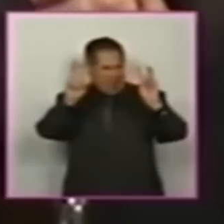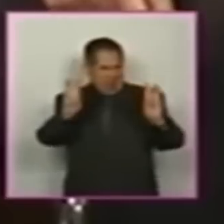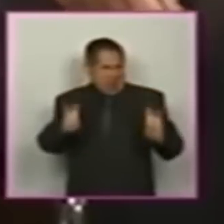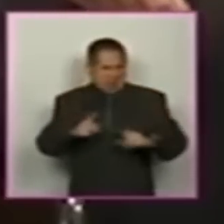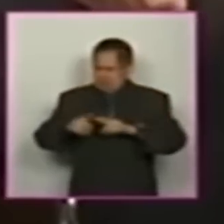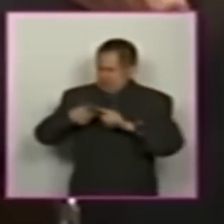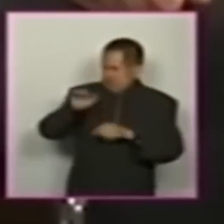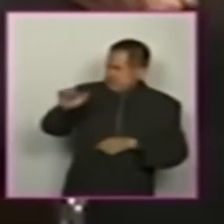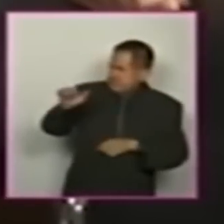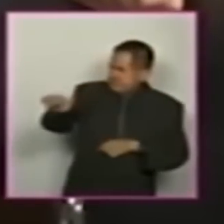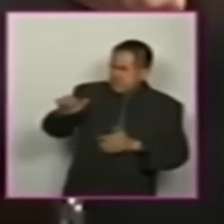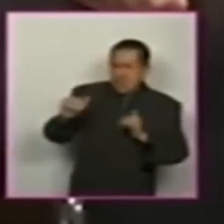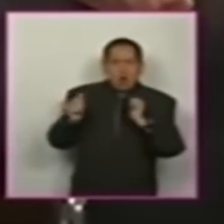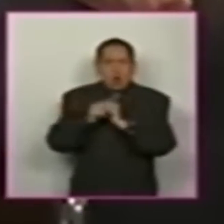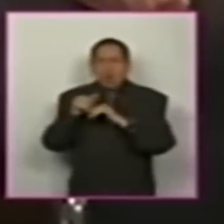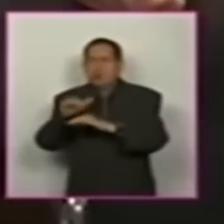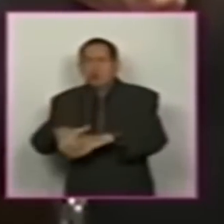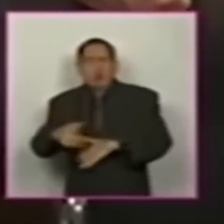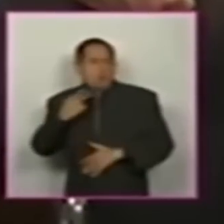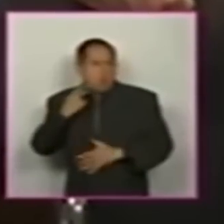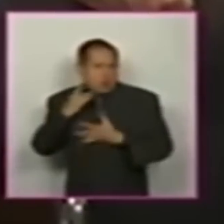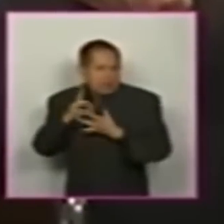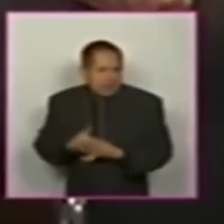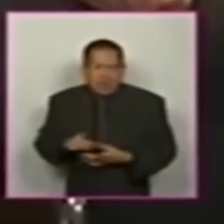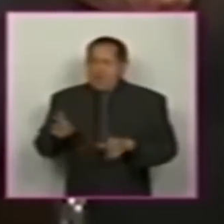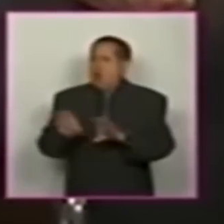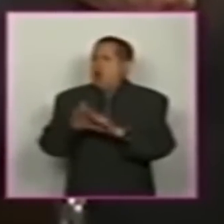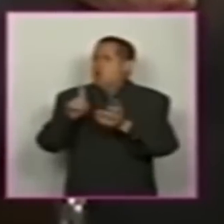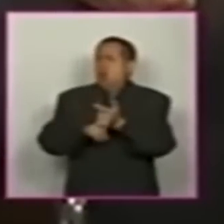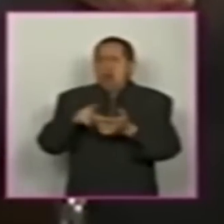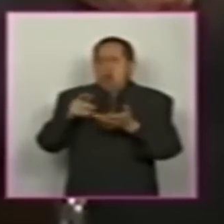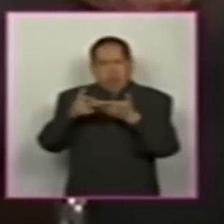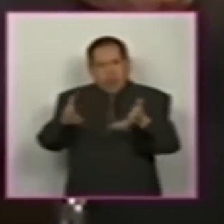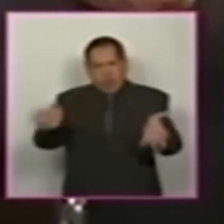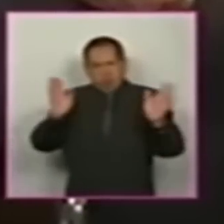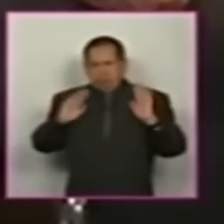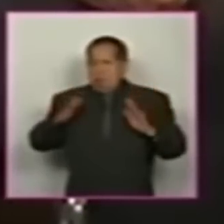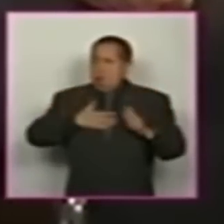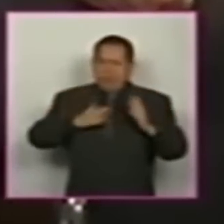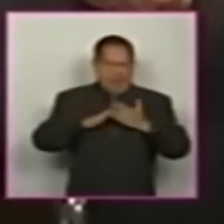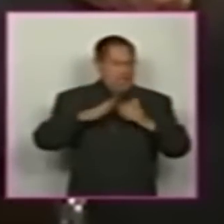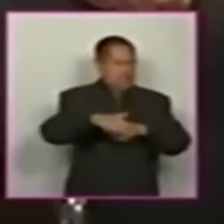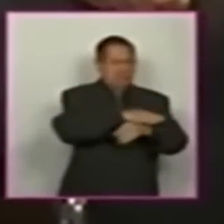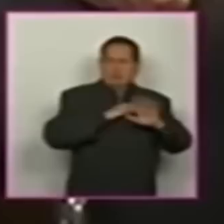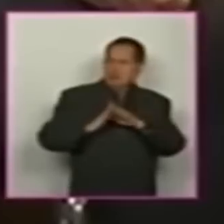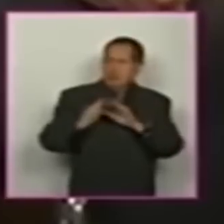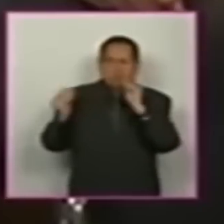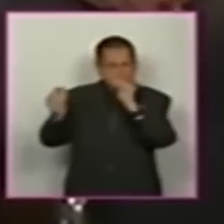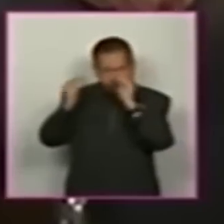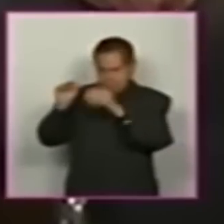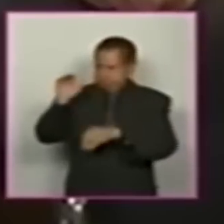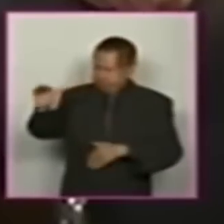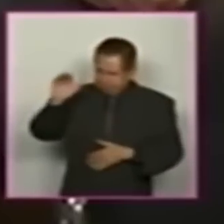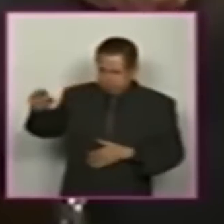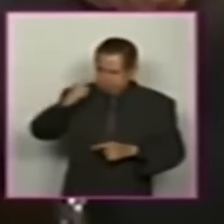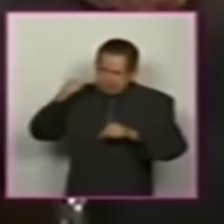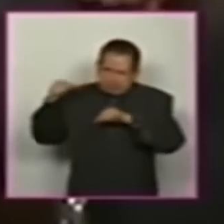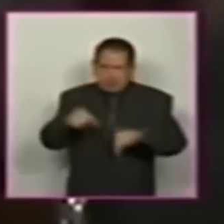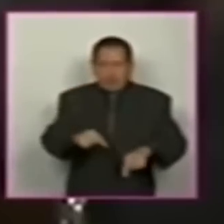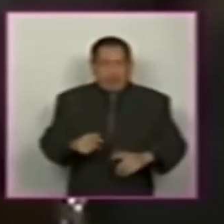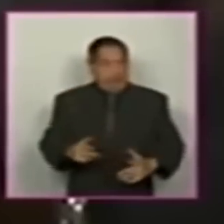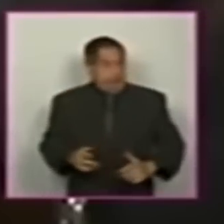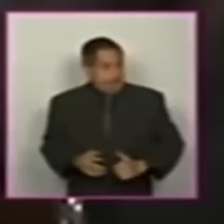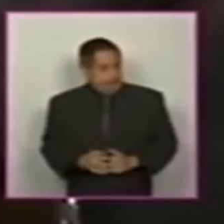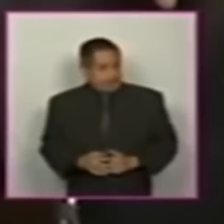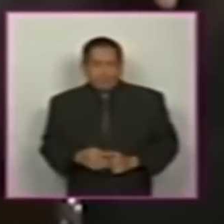cotidiano de frente a la ciudadanía, esa claridad sí se le ha dado al presidente de la República a partir del análisis que se hace de cómo está la Constitución y cómo está